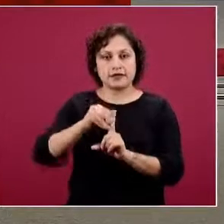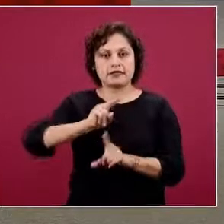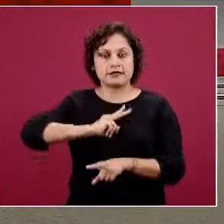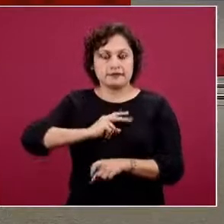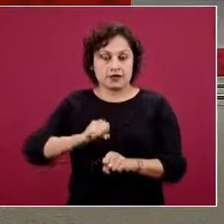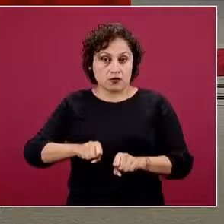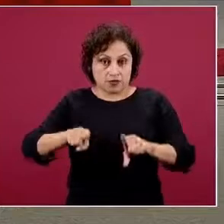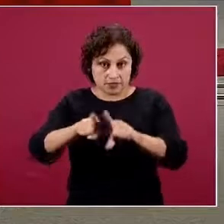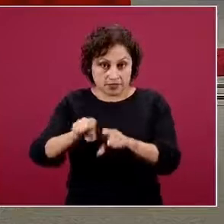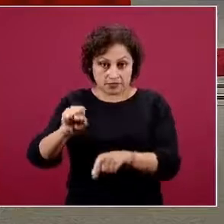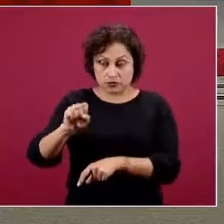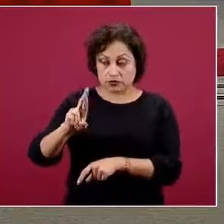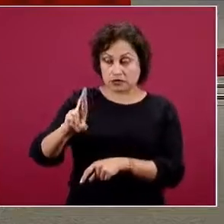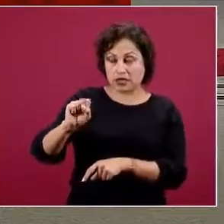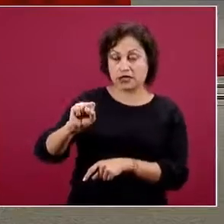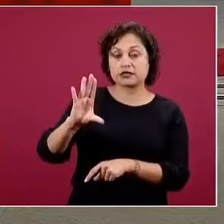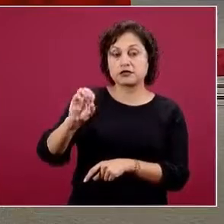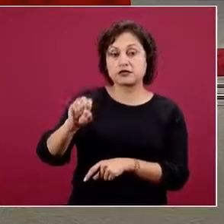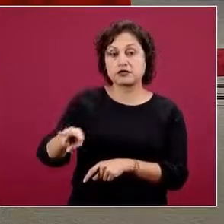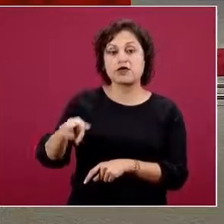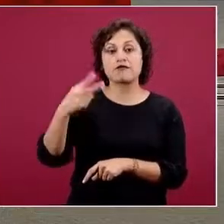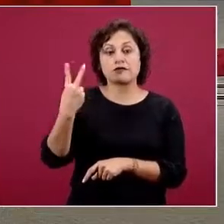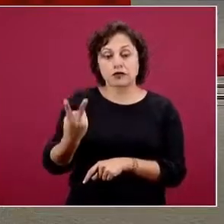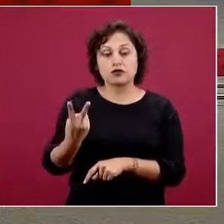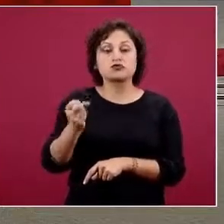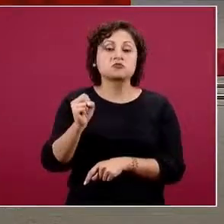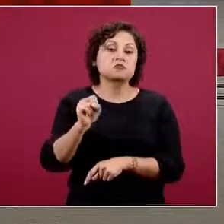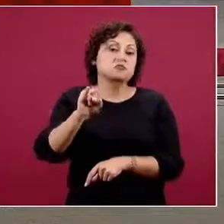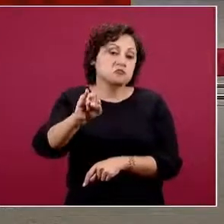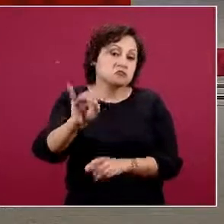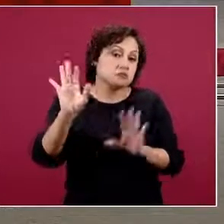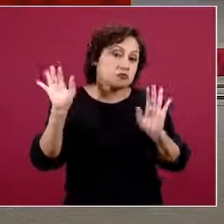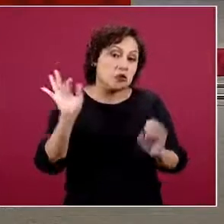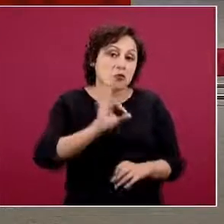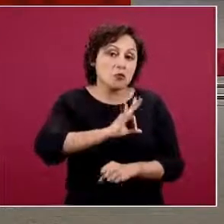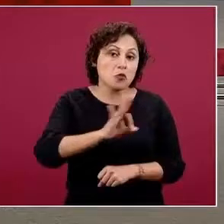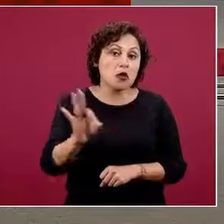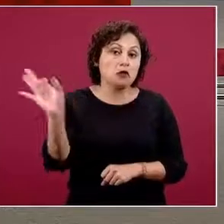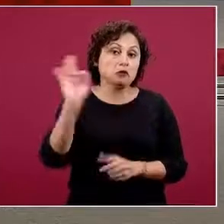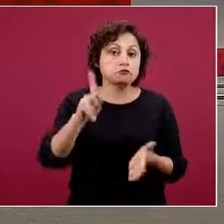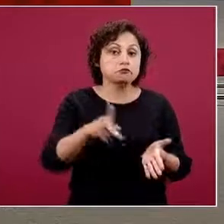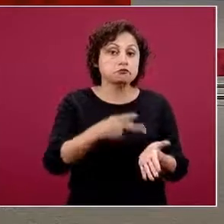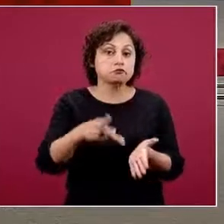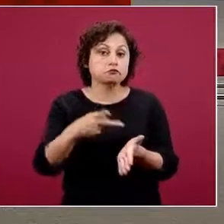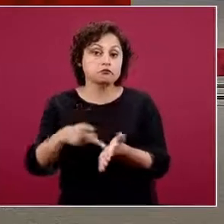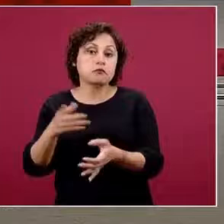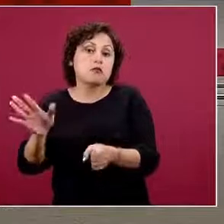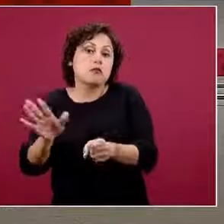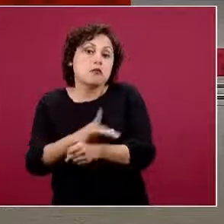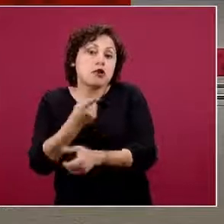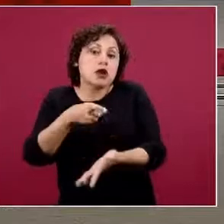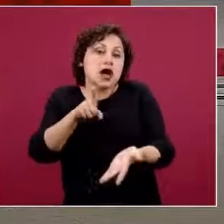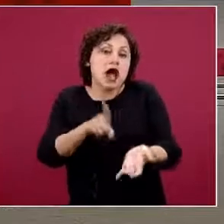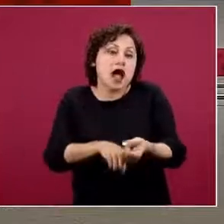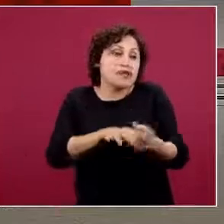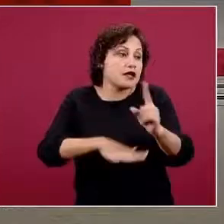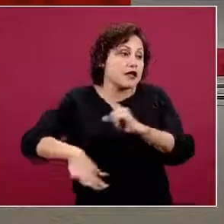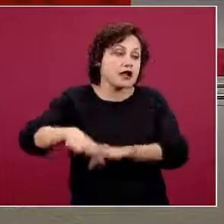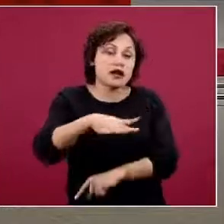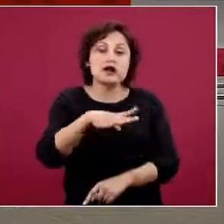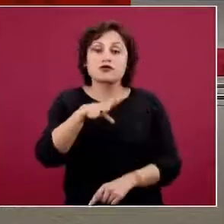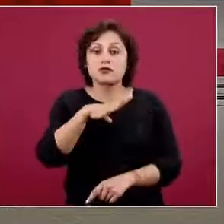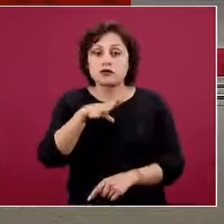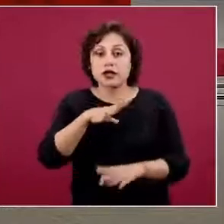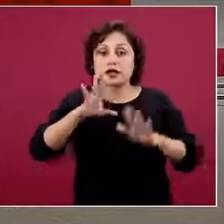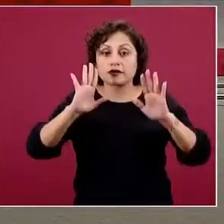virus SARS-CoV-2? Sí, y de seguro en varias ocasiones si estoy en un ambiente epidémico. Pero me puedo volver